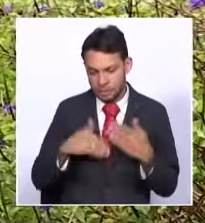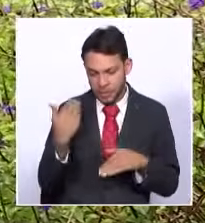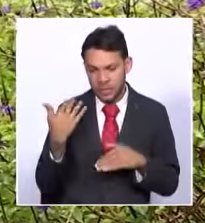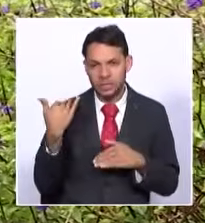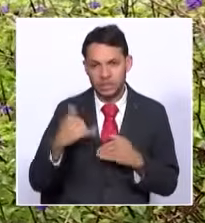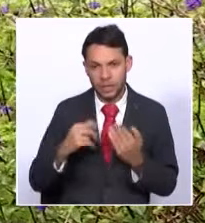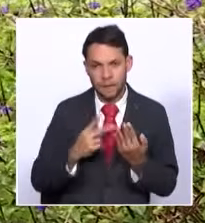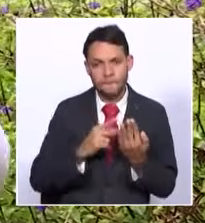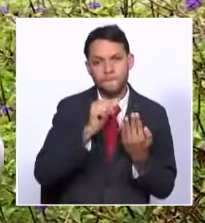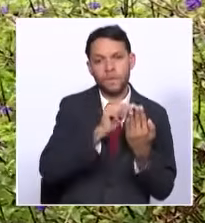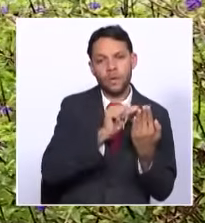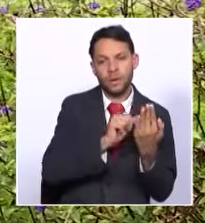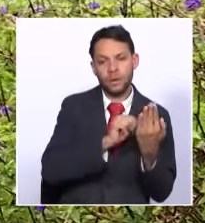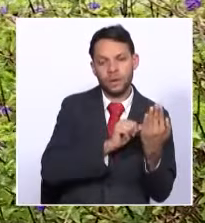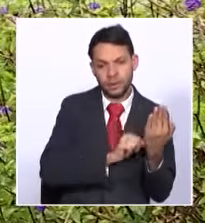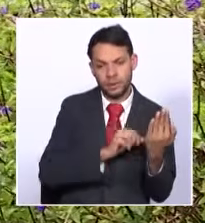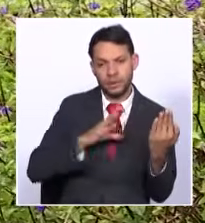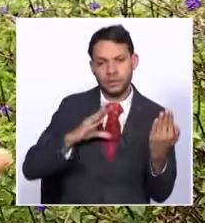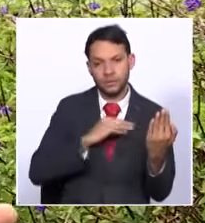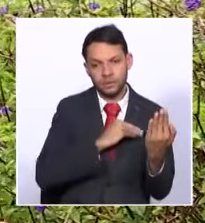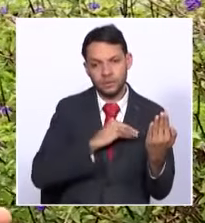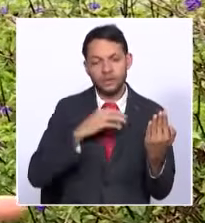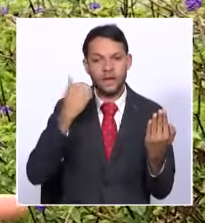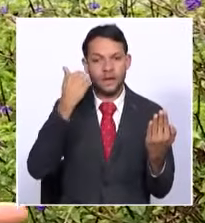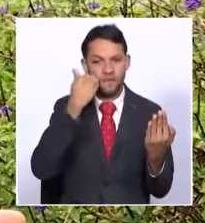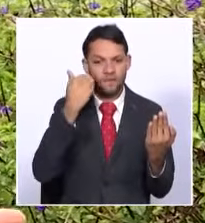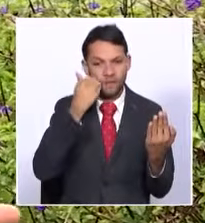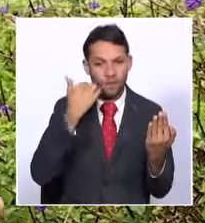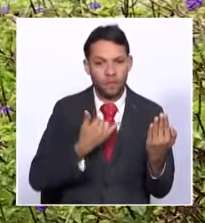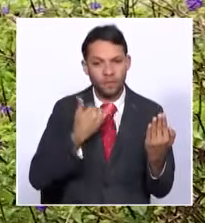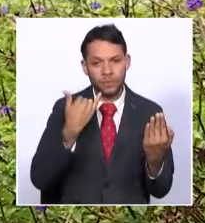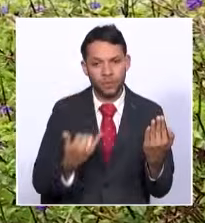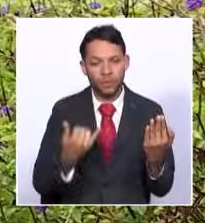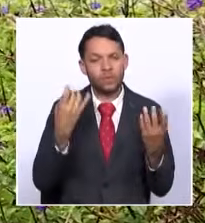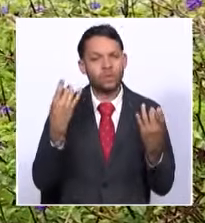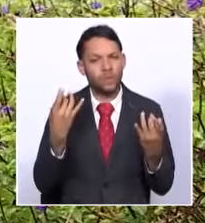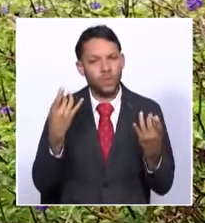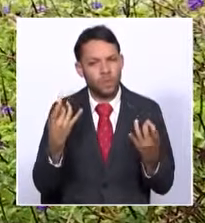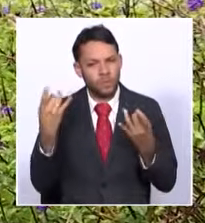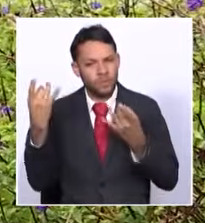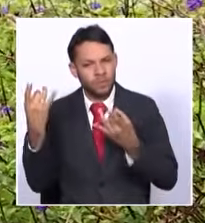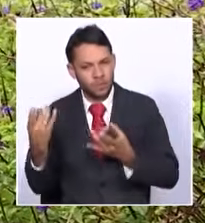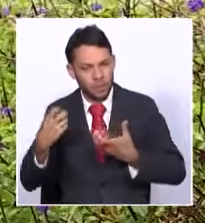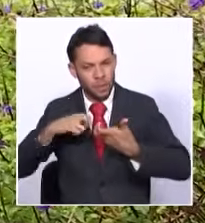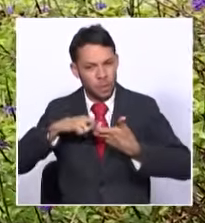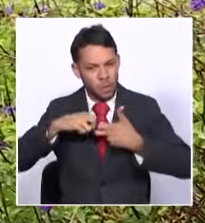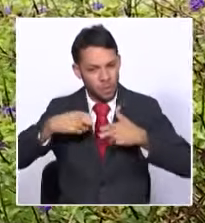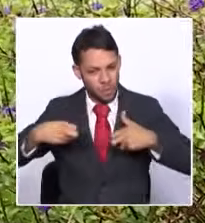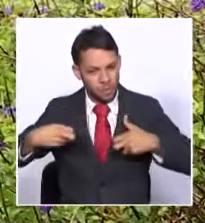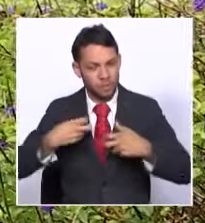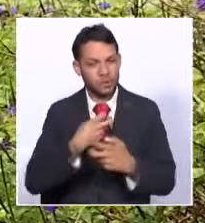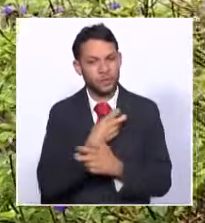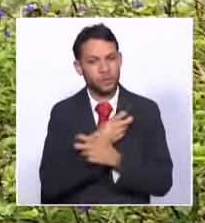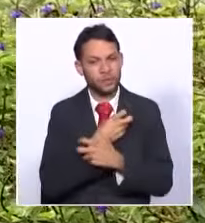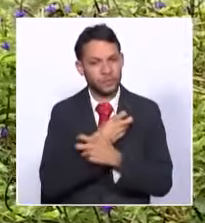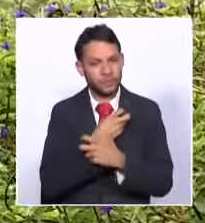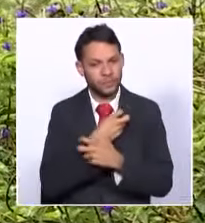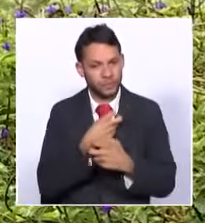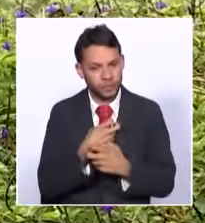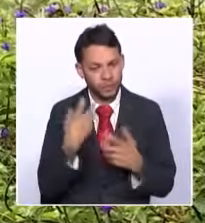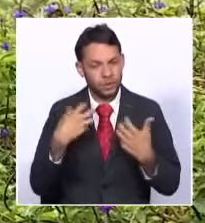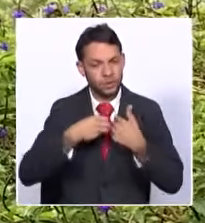un programa en esos cuadros de enfermedad crónica, de dolor crónico, fibromialgia, artritis,